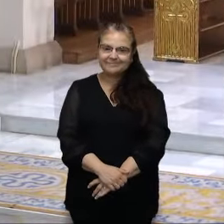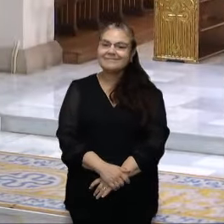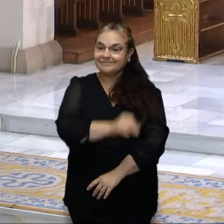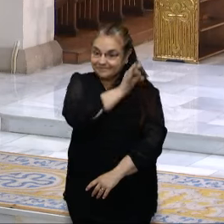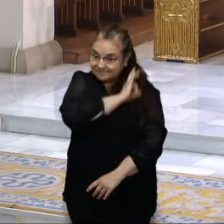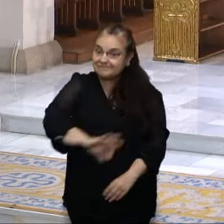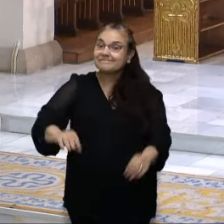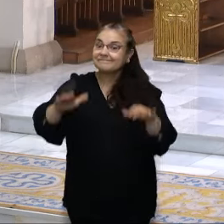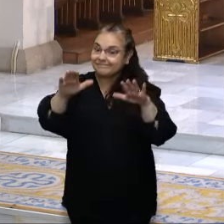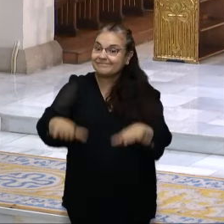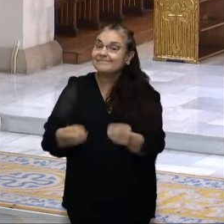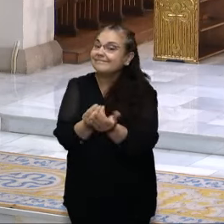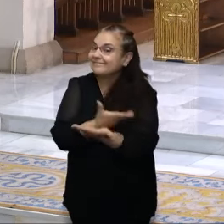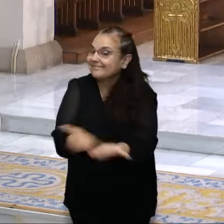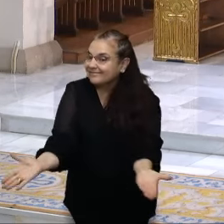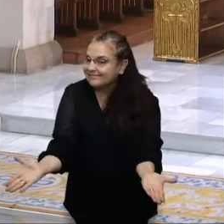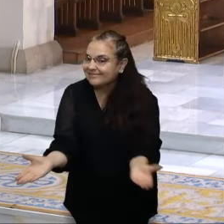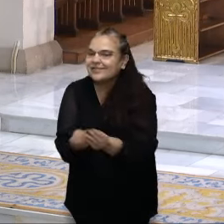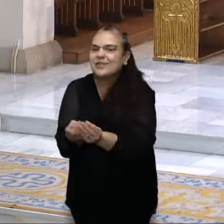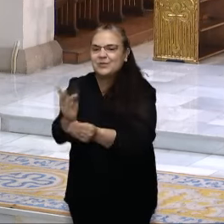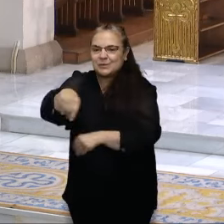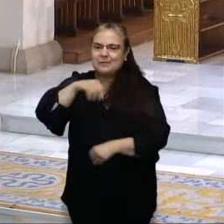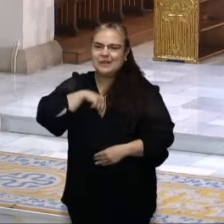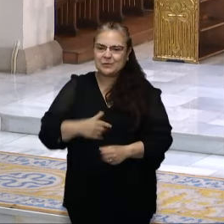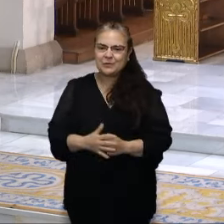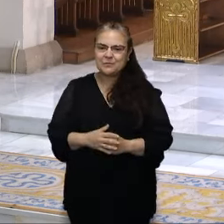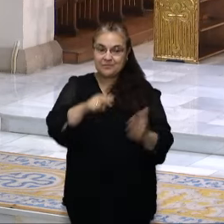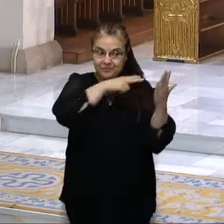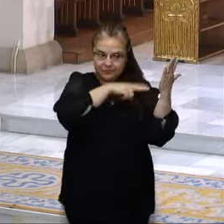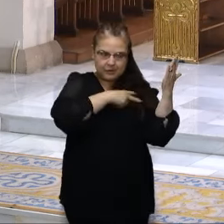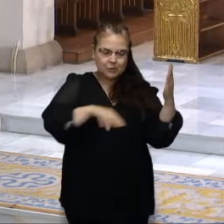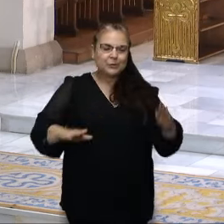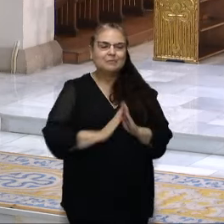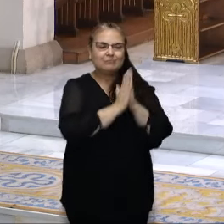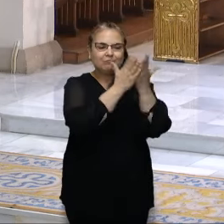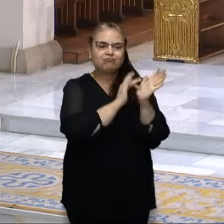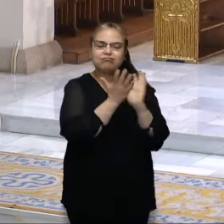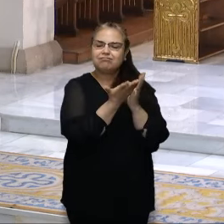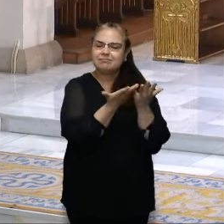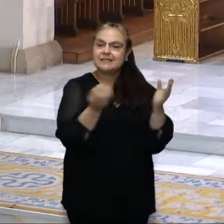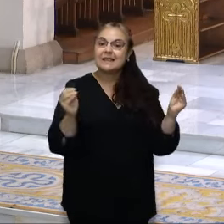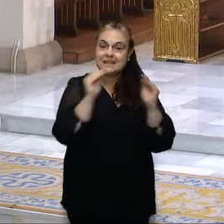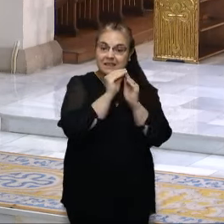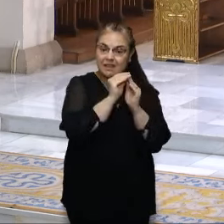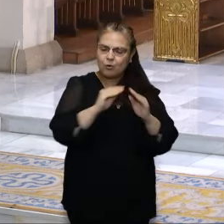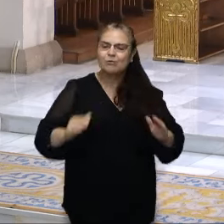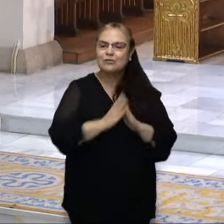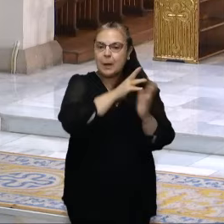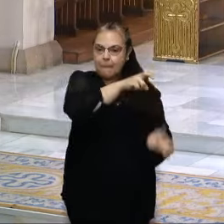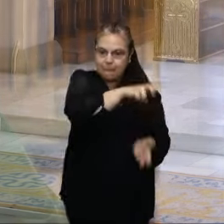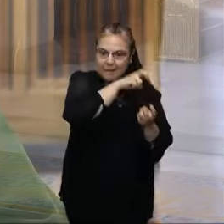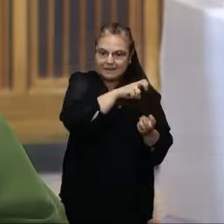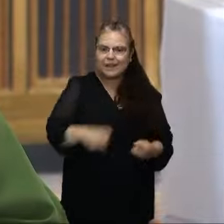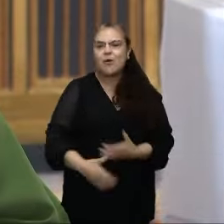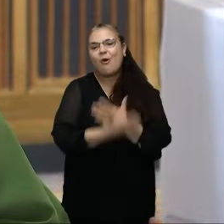El Señor esté con vosotros. Lectura del Santo Evangelio según San Mateo.